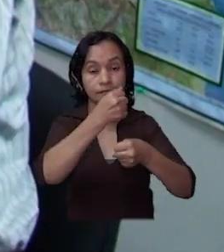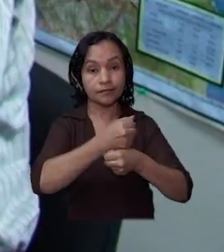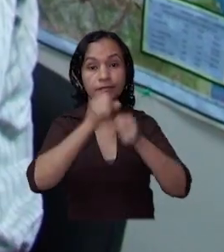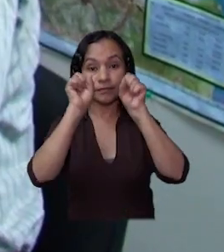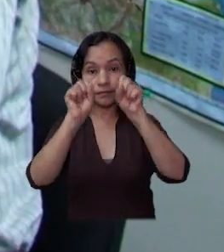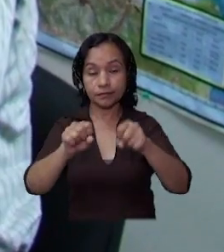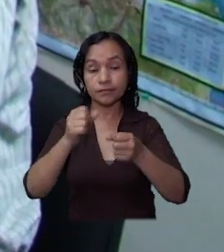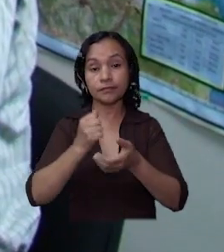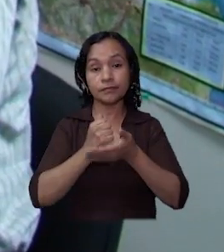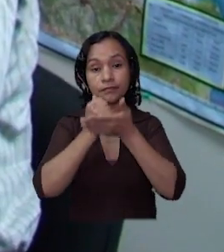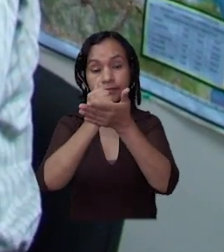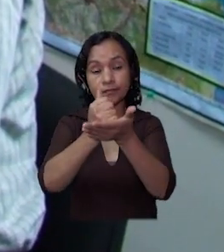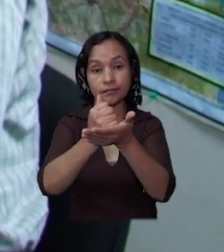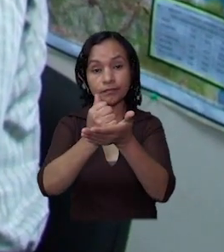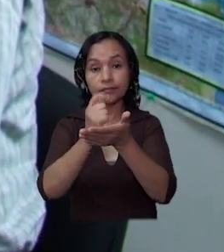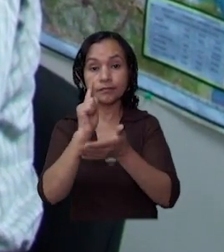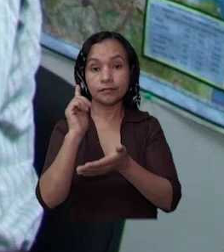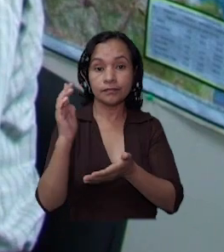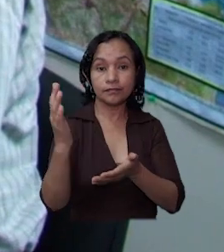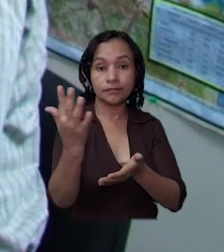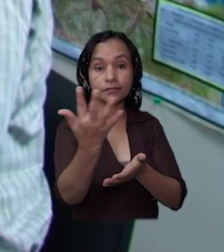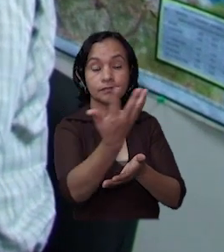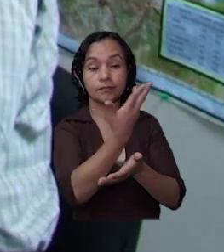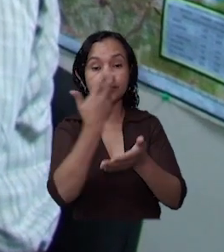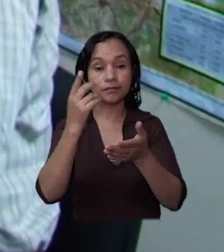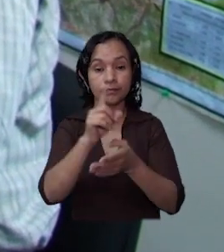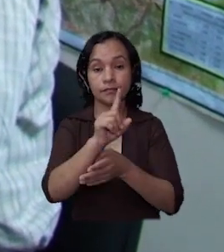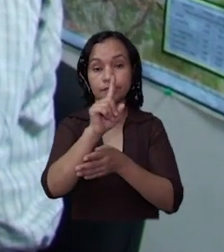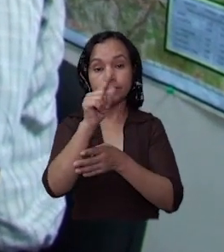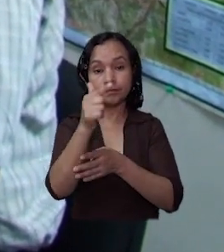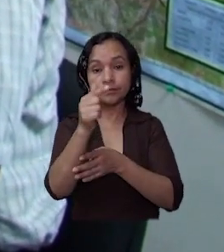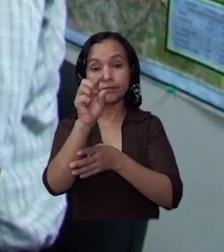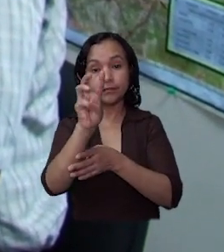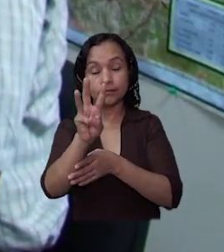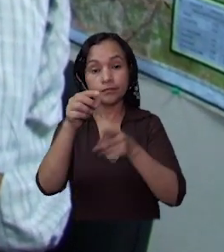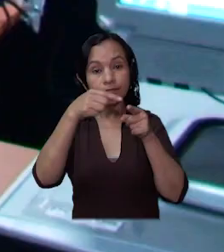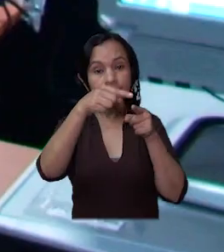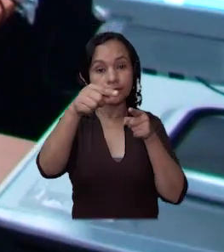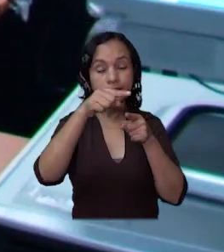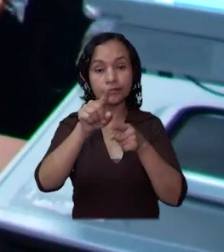comunicaciones operativas que permitirá la interacción en todo momento en los